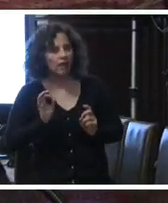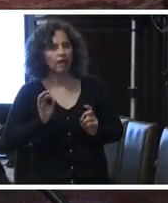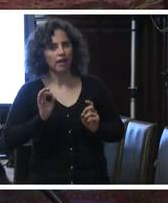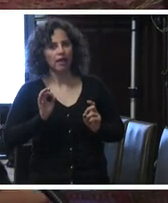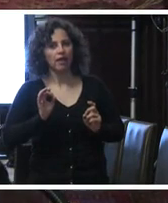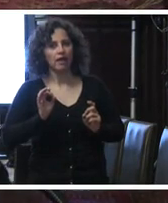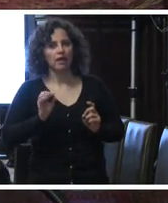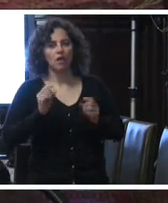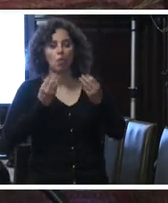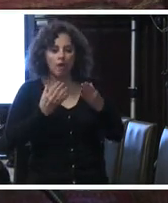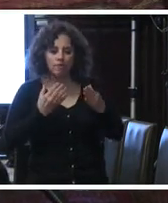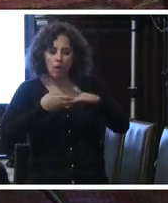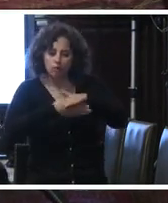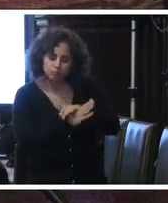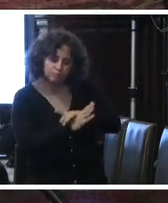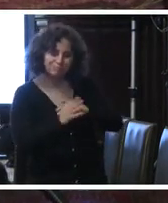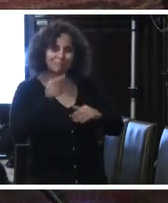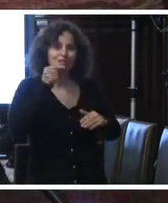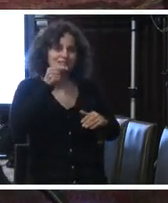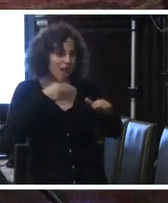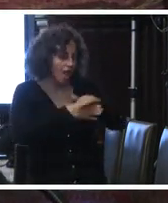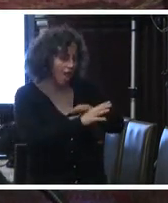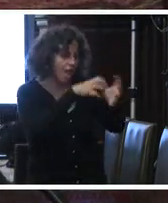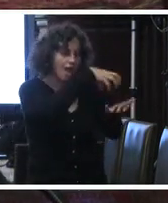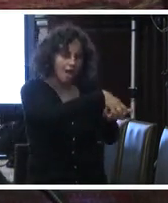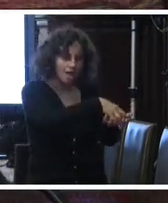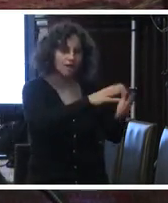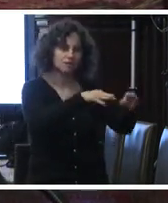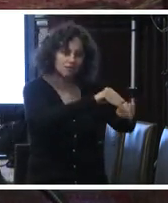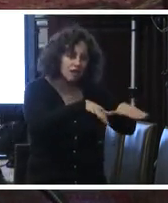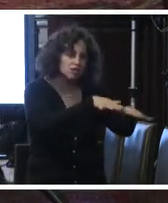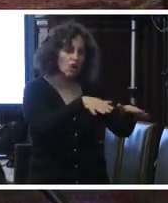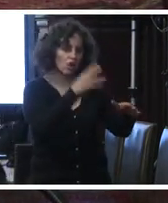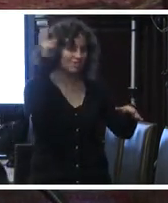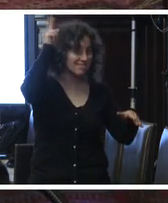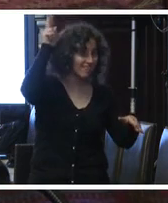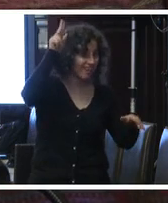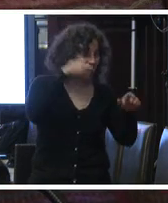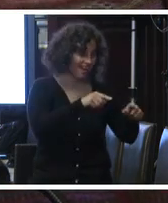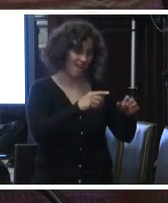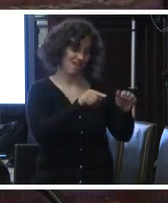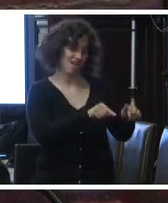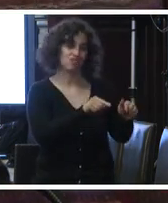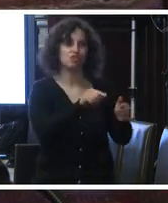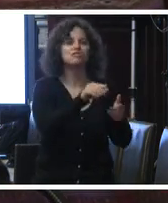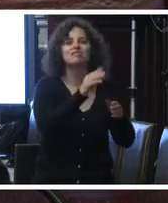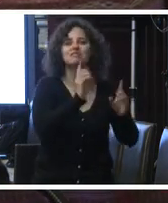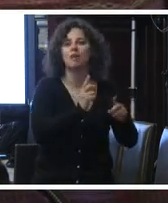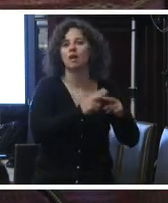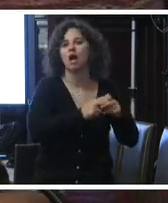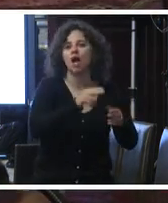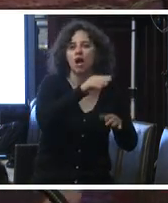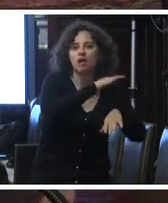que cuando incursionan las fuerzas policiales o militares en estos territorios declarados en estado de